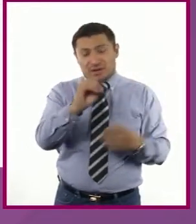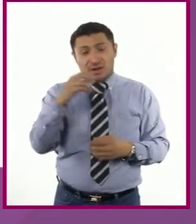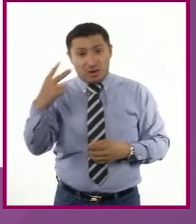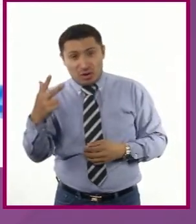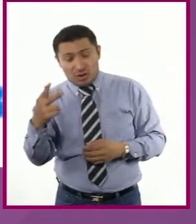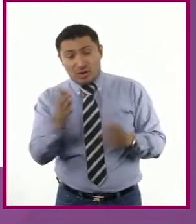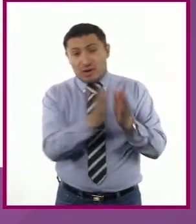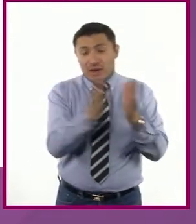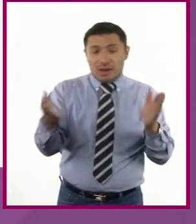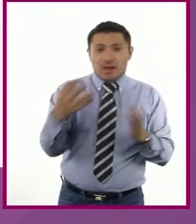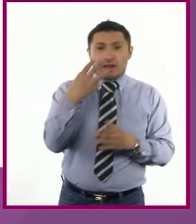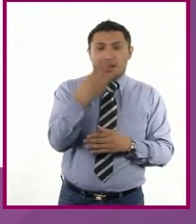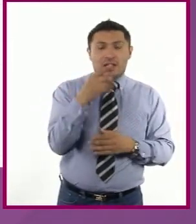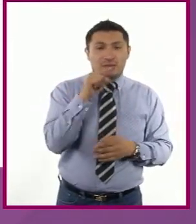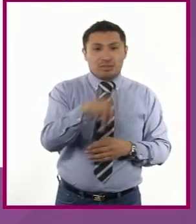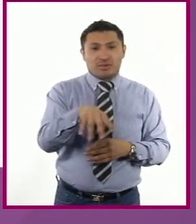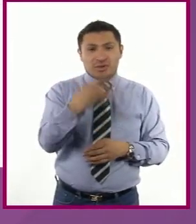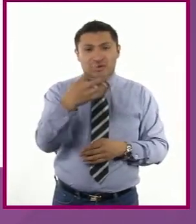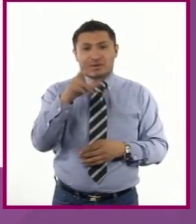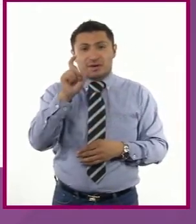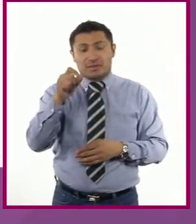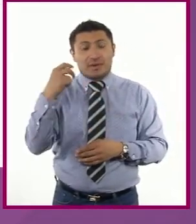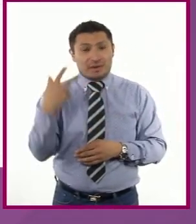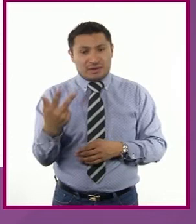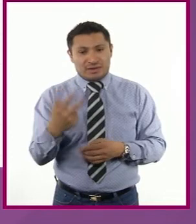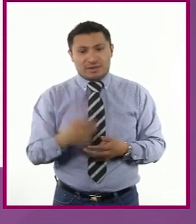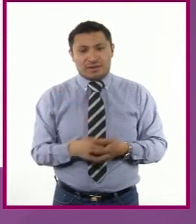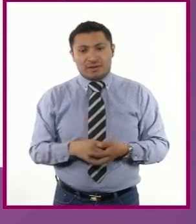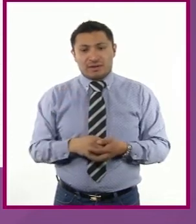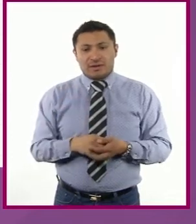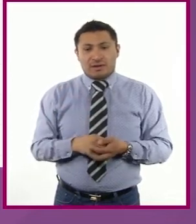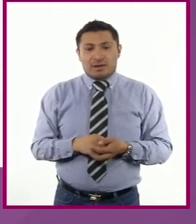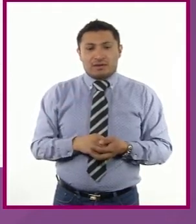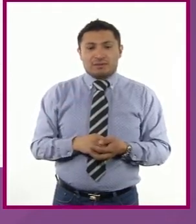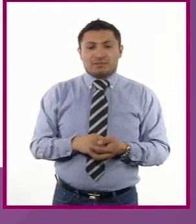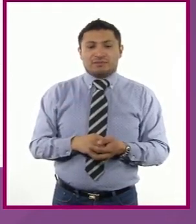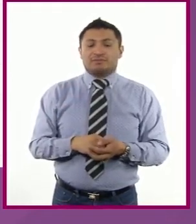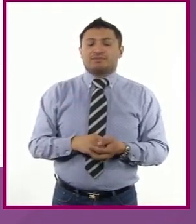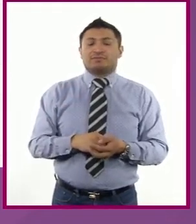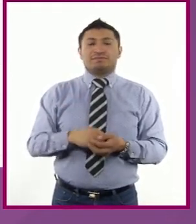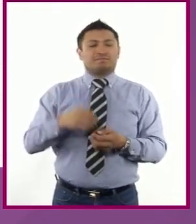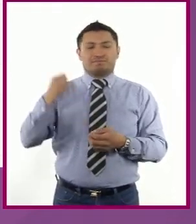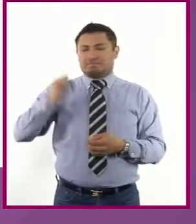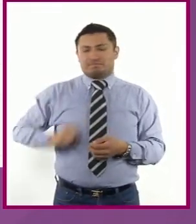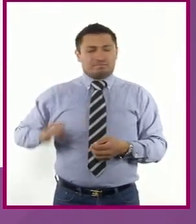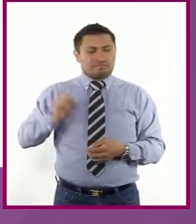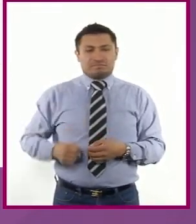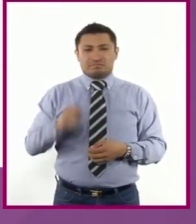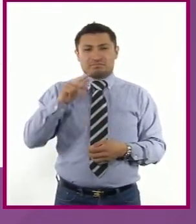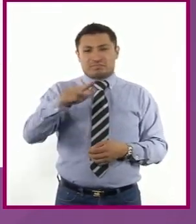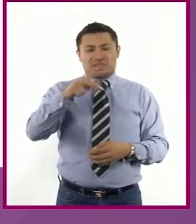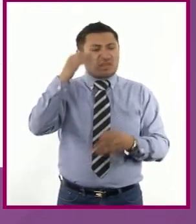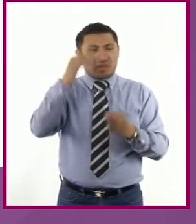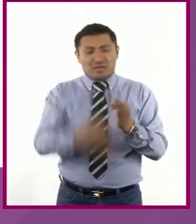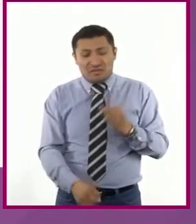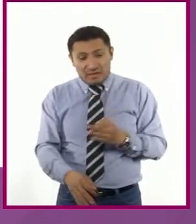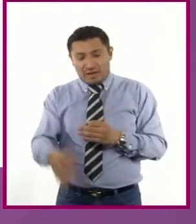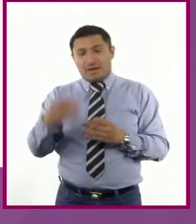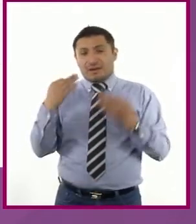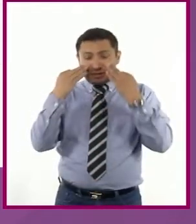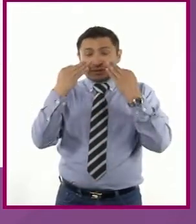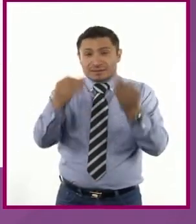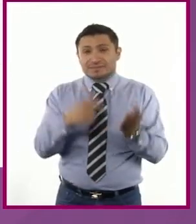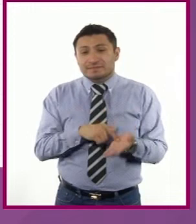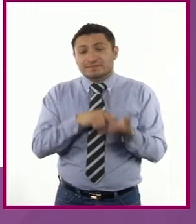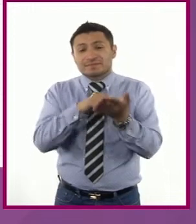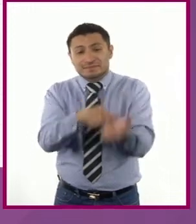3.1408 y 3.1428. A finales del siglo XVIII, se demostró que las cifras decimales